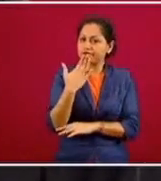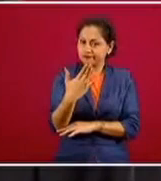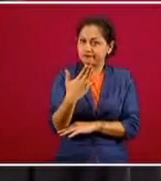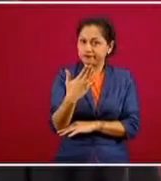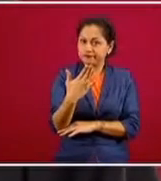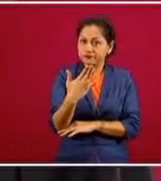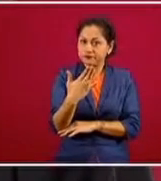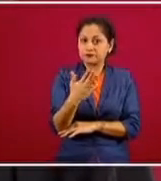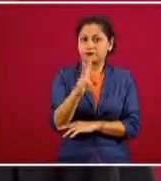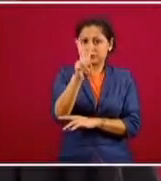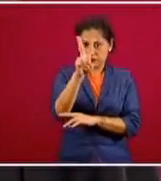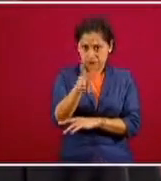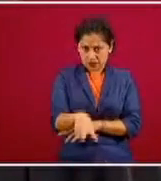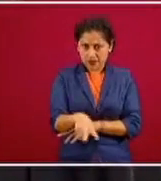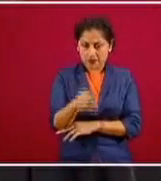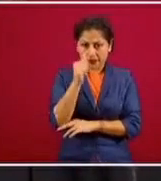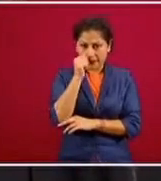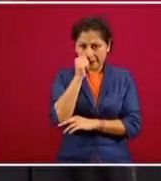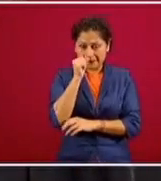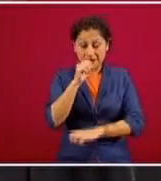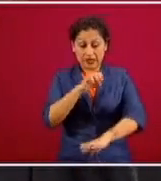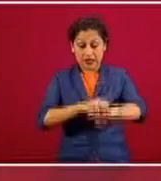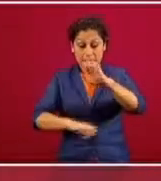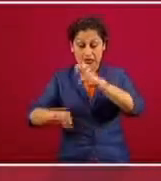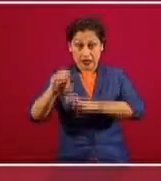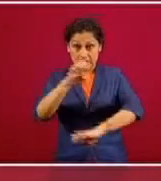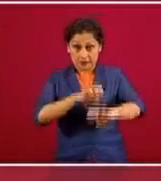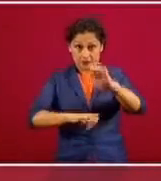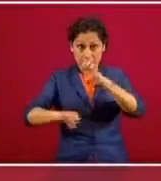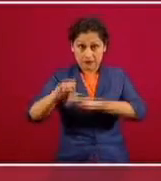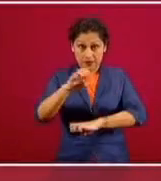la mayoría de las empresas